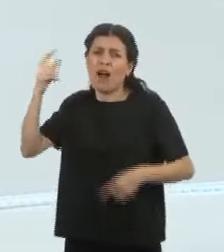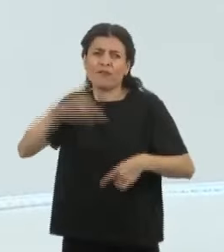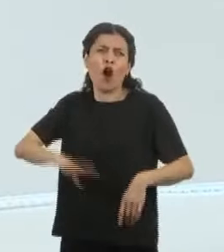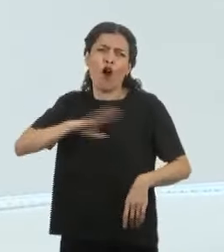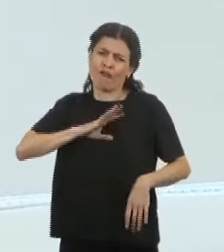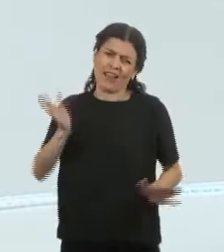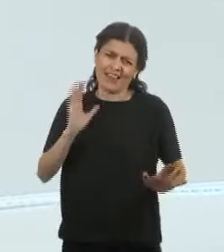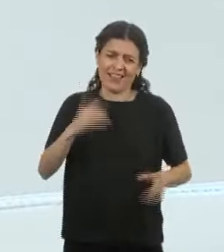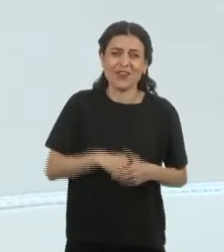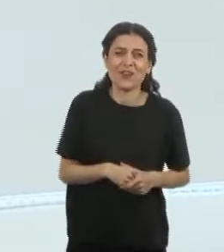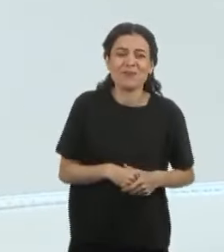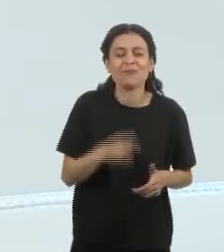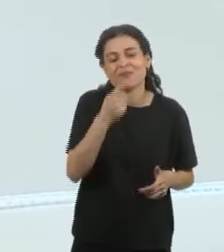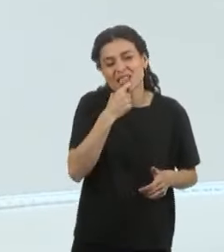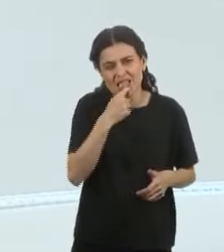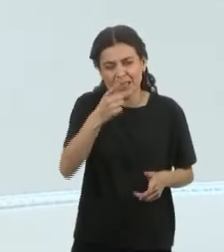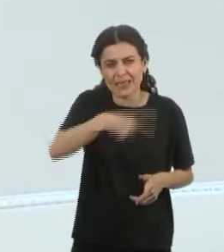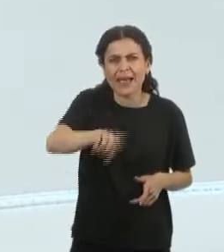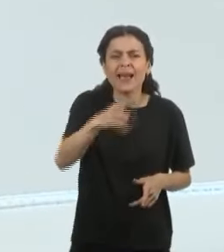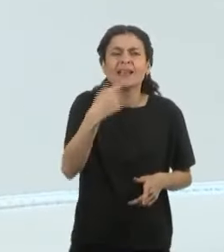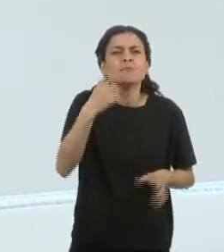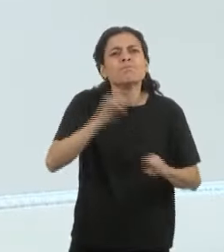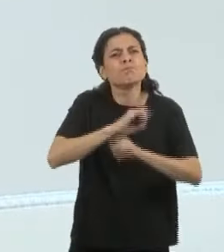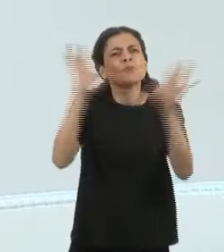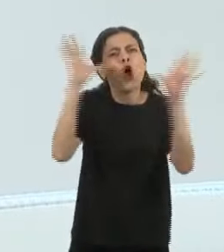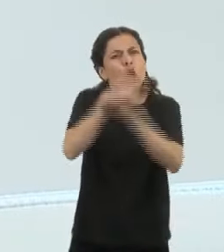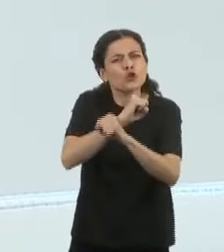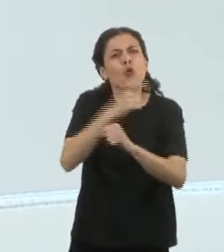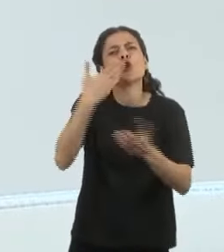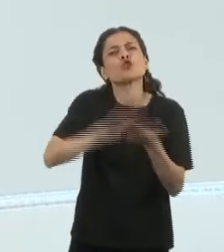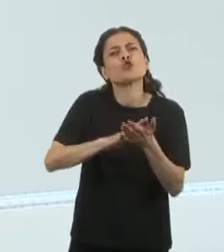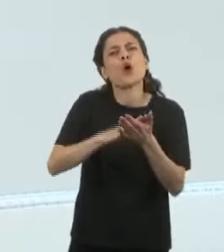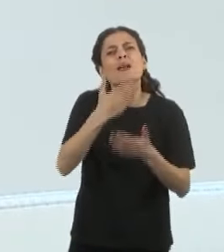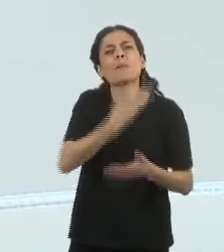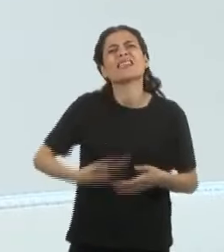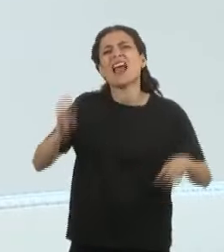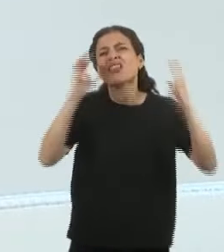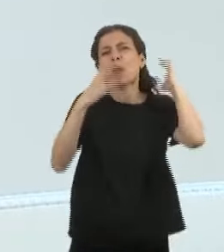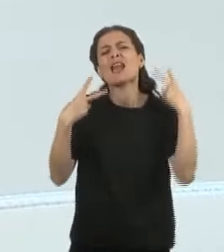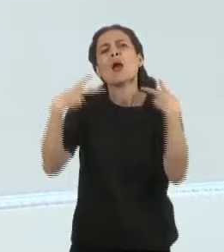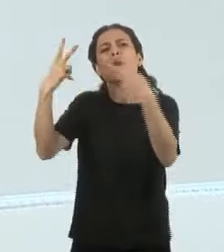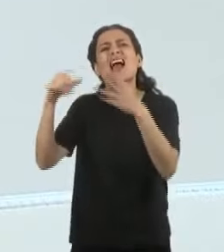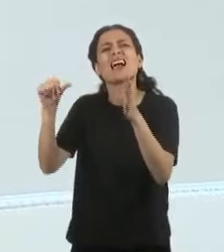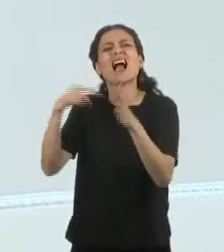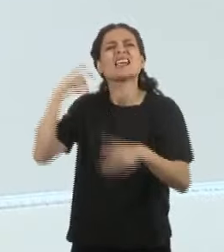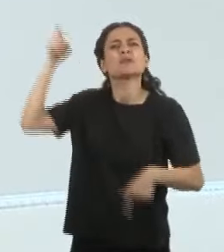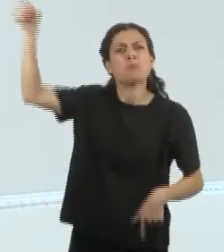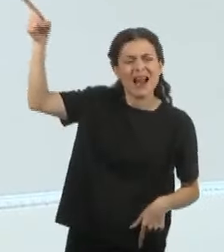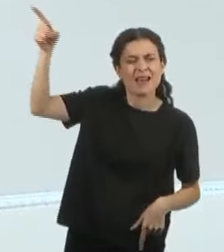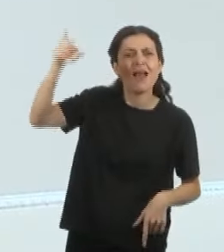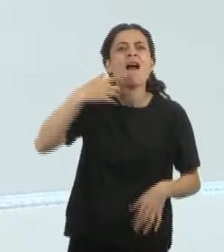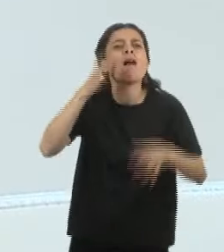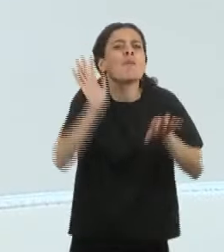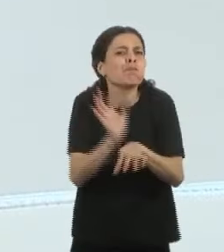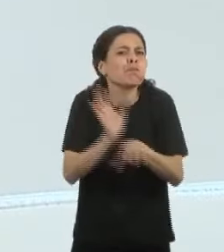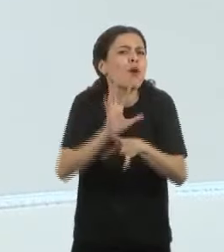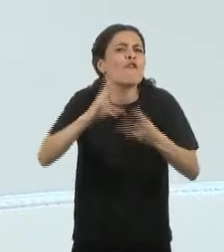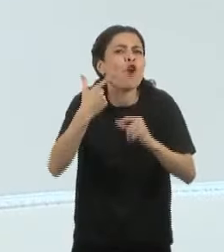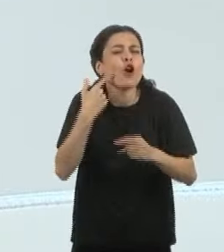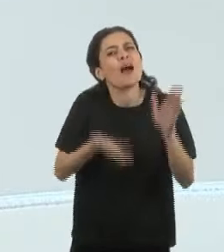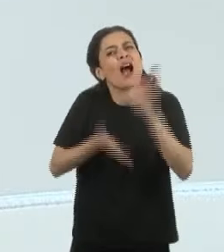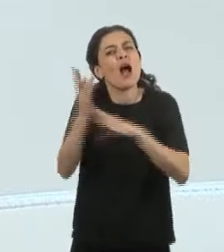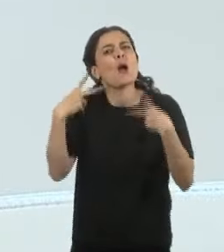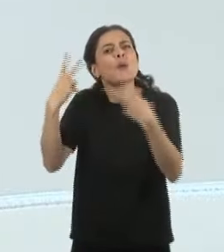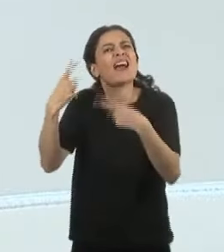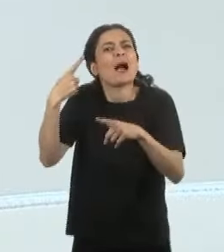no queda claro el objetivo del viaje del presidente a España si es un viaje oficial o un viaje político particular